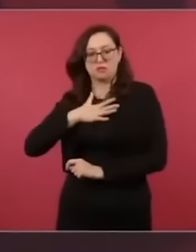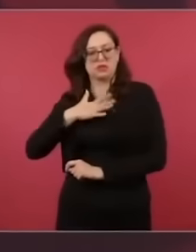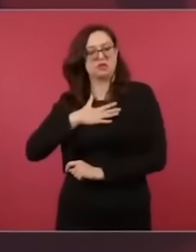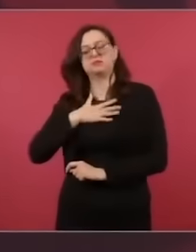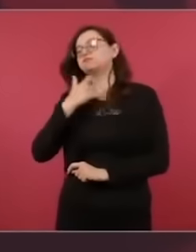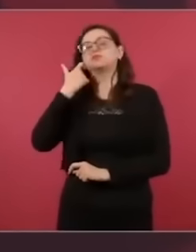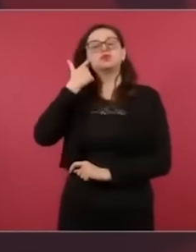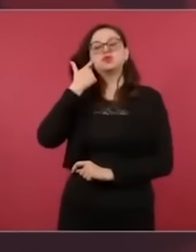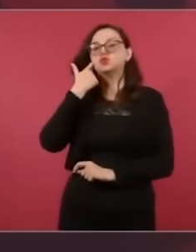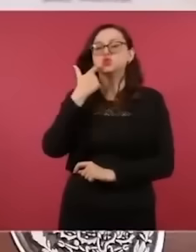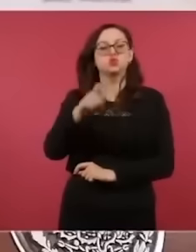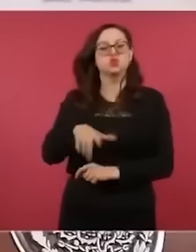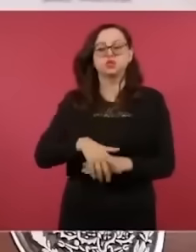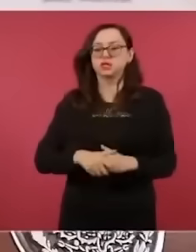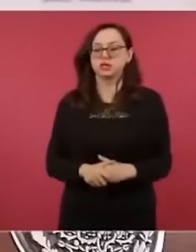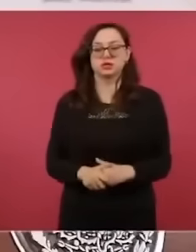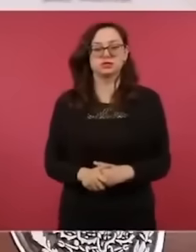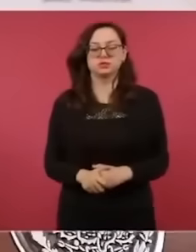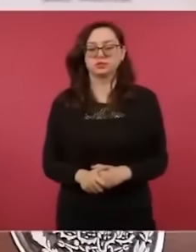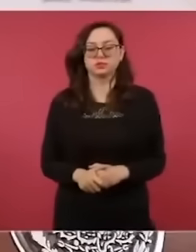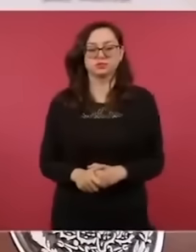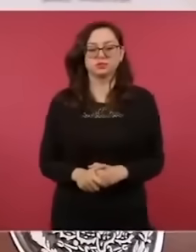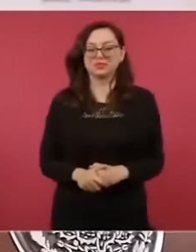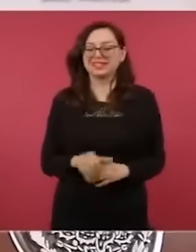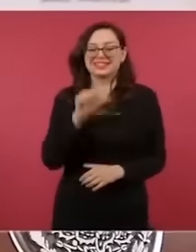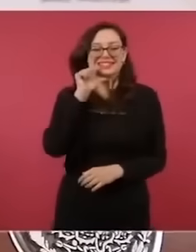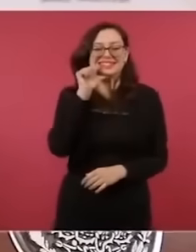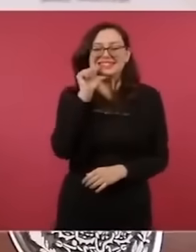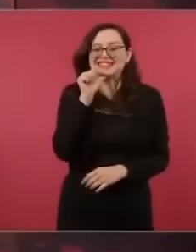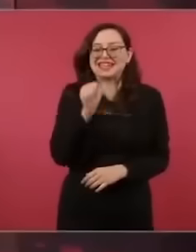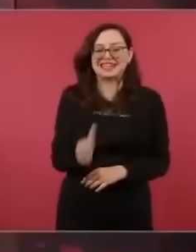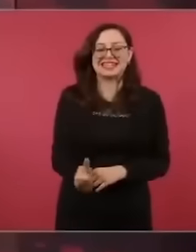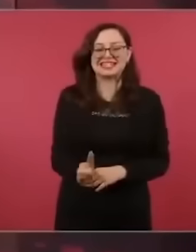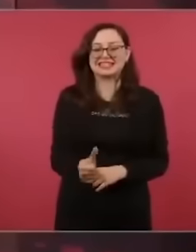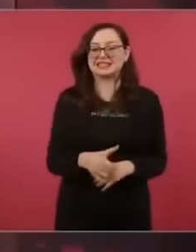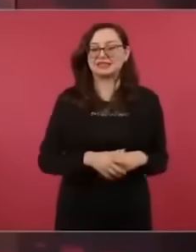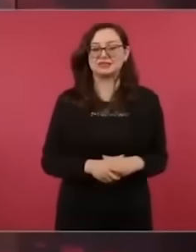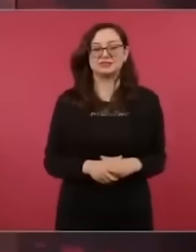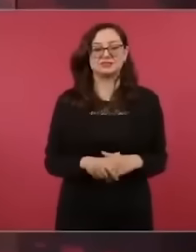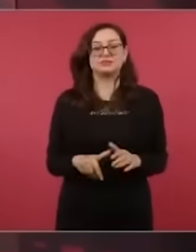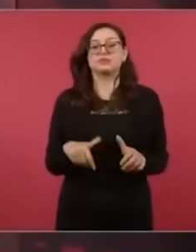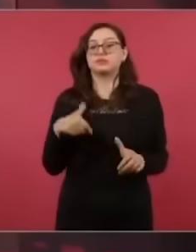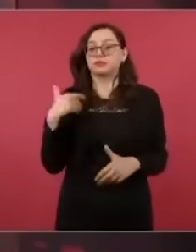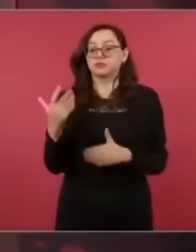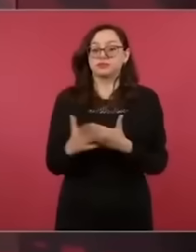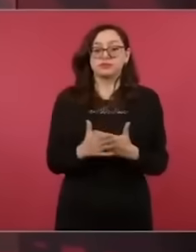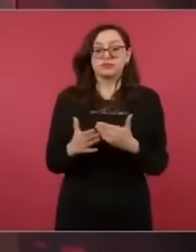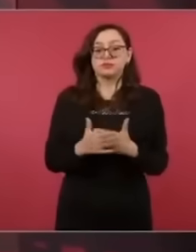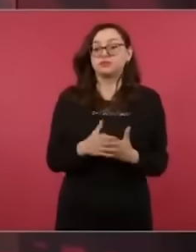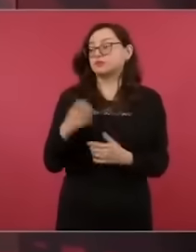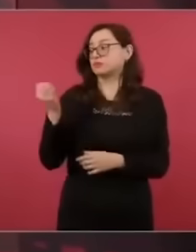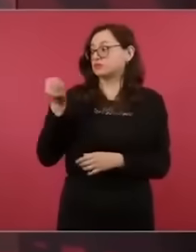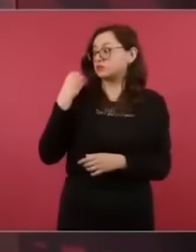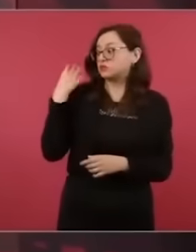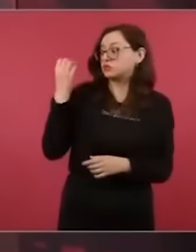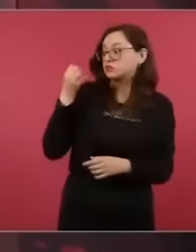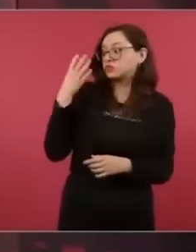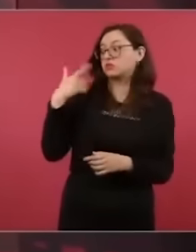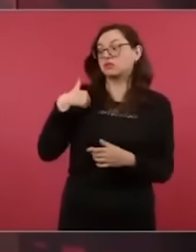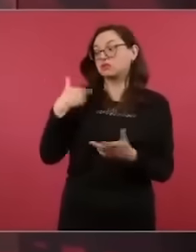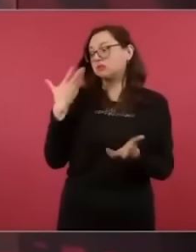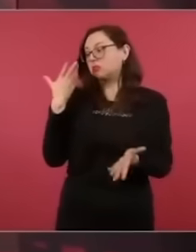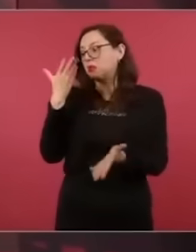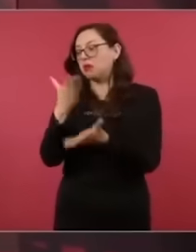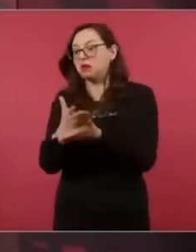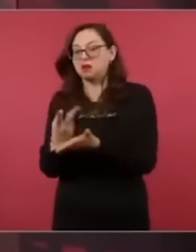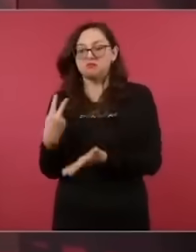Tampoco, o sea, no, yo no, no voy a conferencias, no acepto ninguna invitación